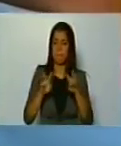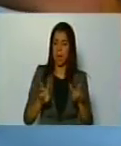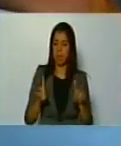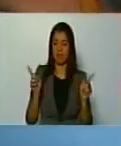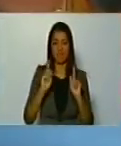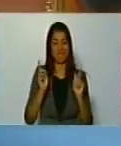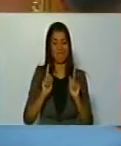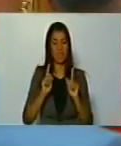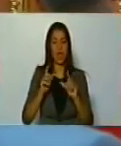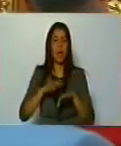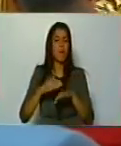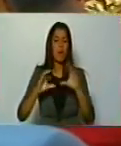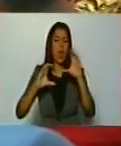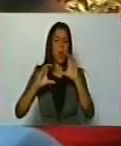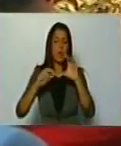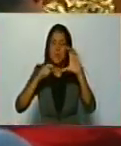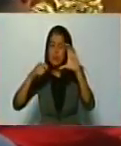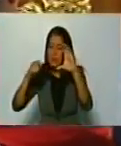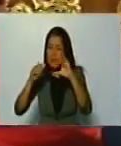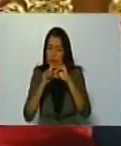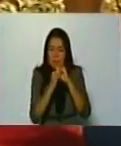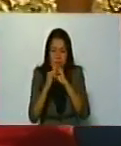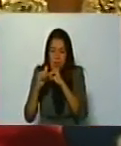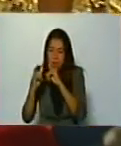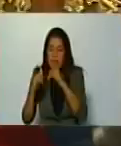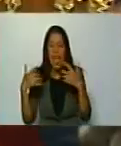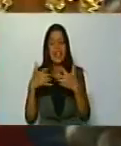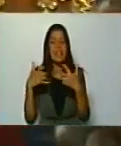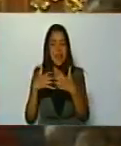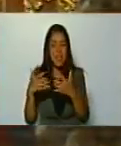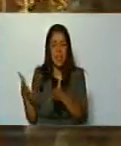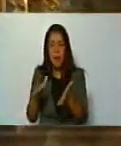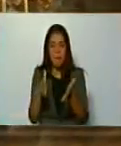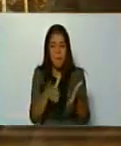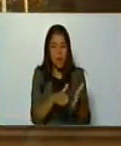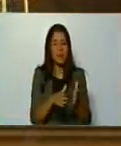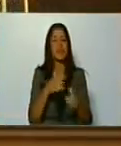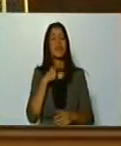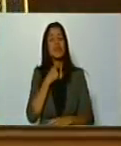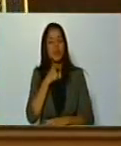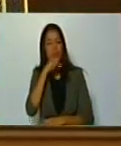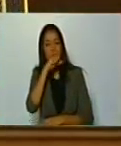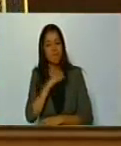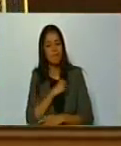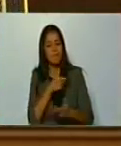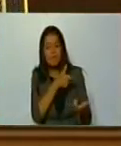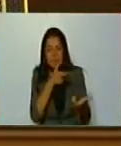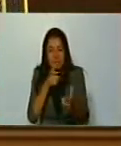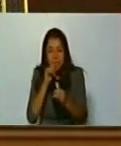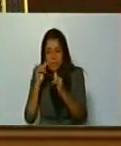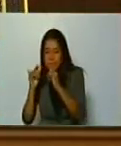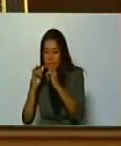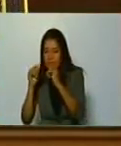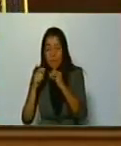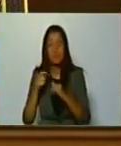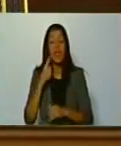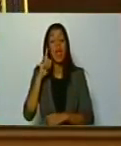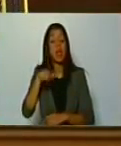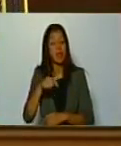mediático mundial le interesa la guerra, servir solamente a la guerra. Fue más que un hecho